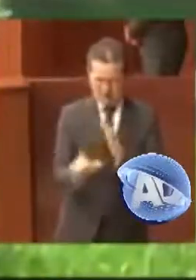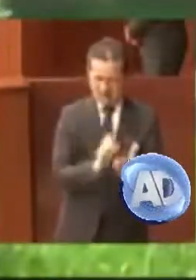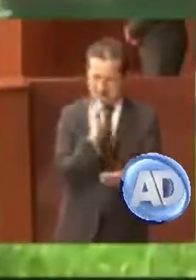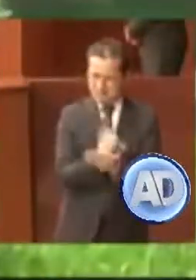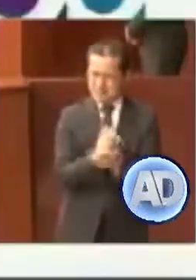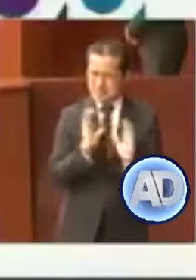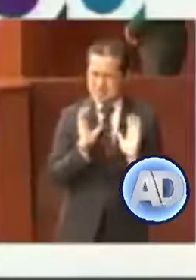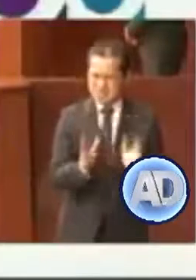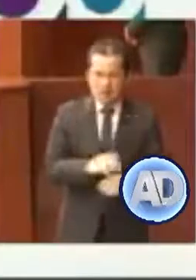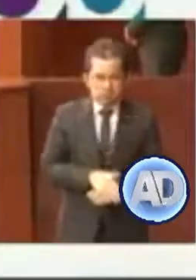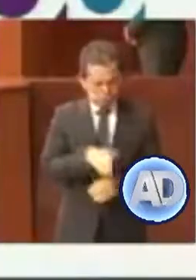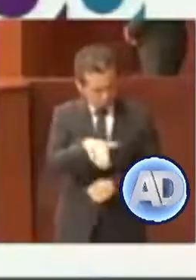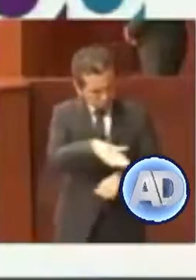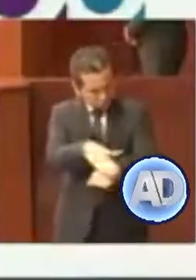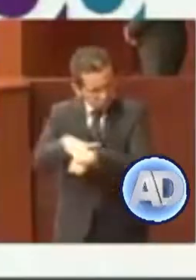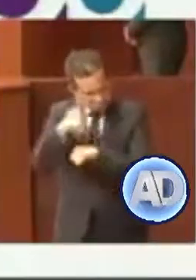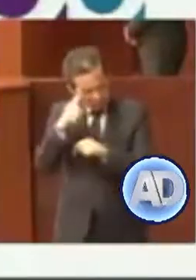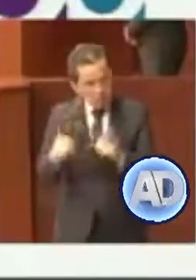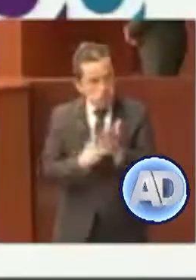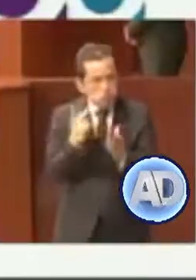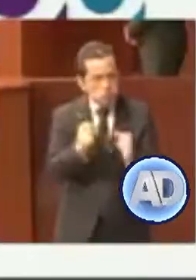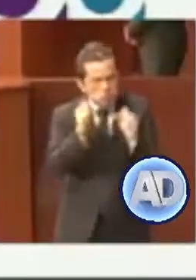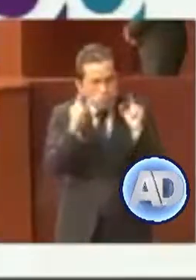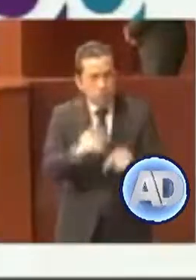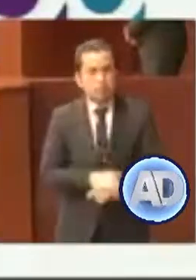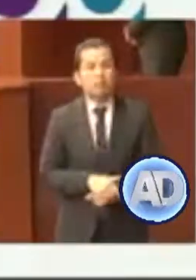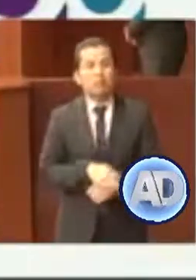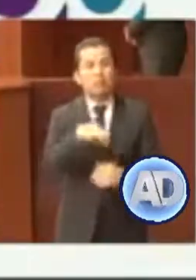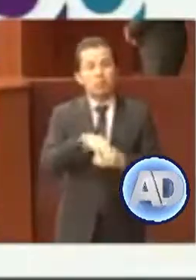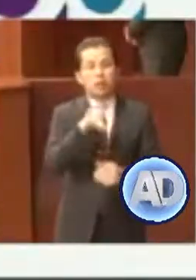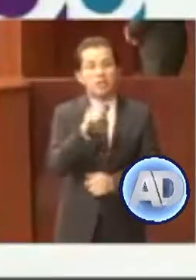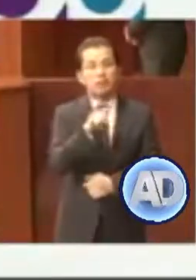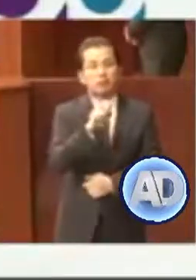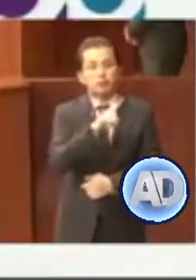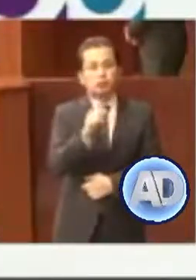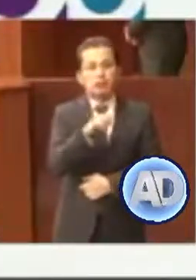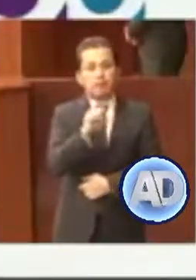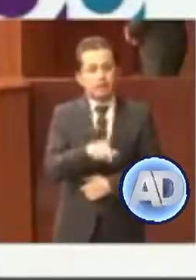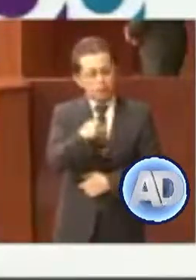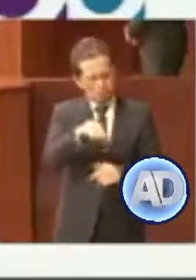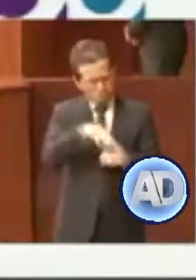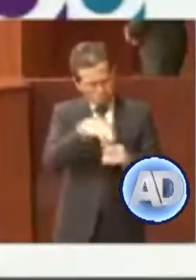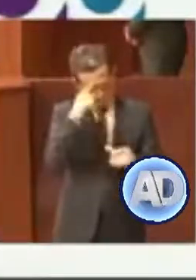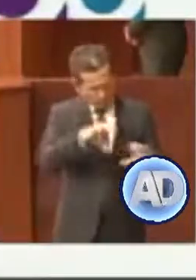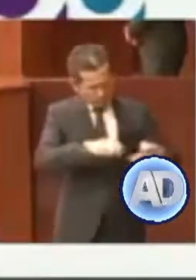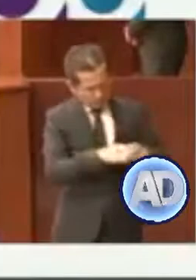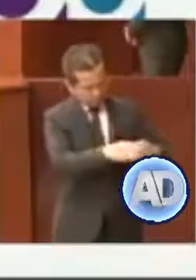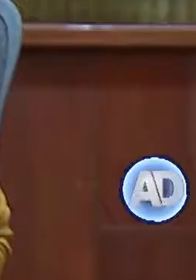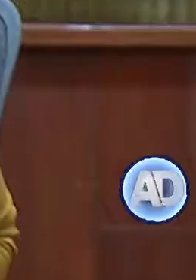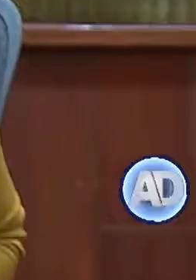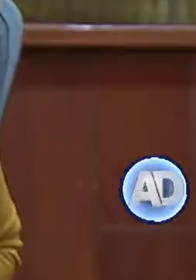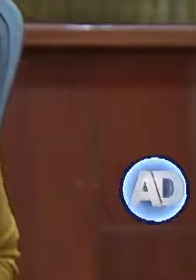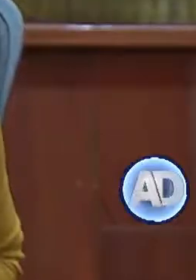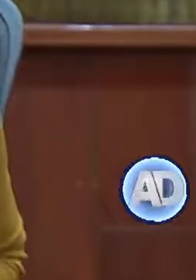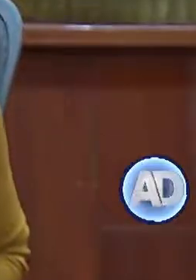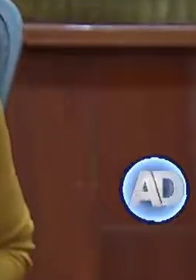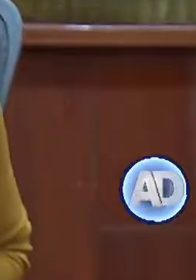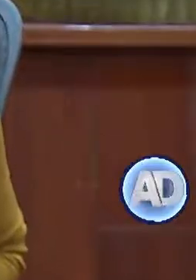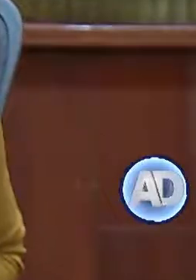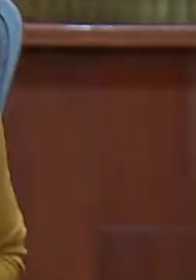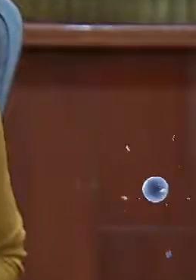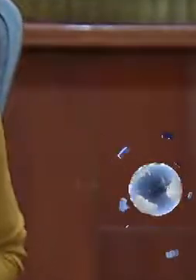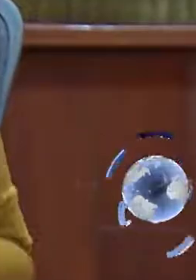una multa a la empresa Multimedios Televisión por transmitir dicho spot fuera de la pauta establecida. Que